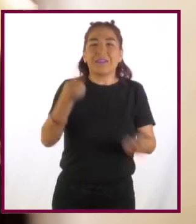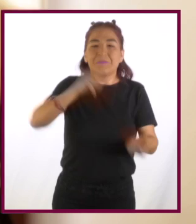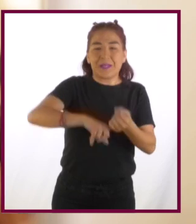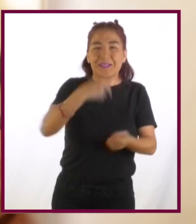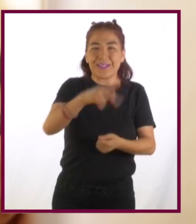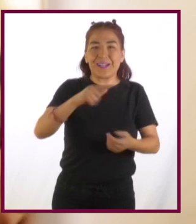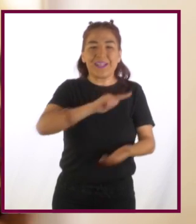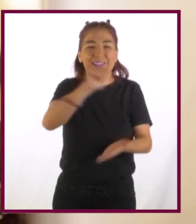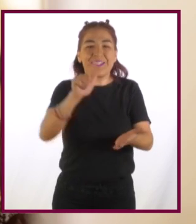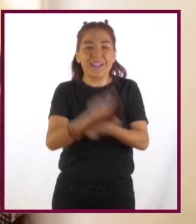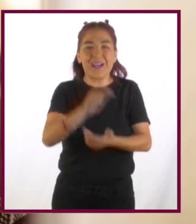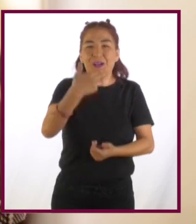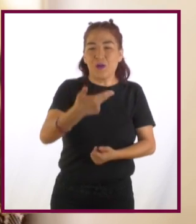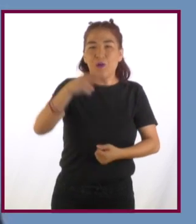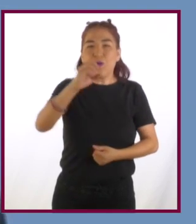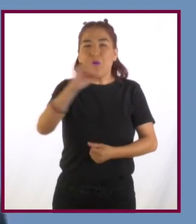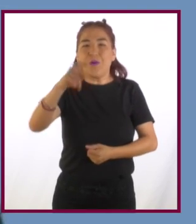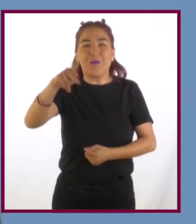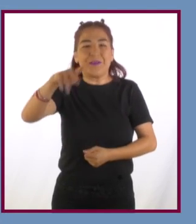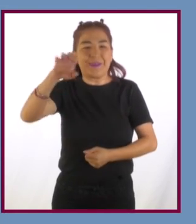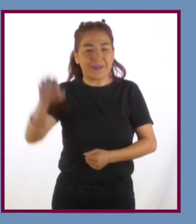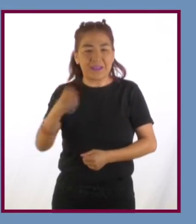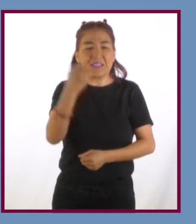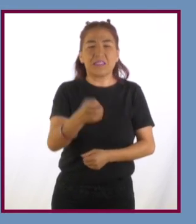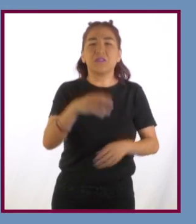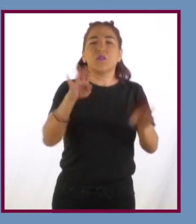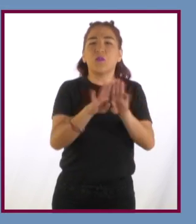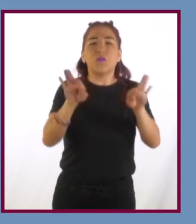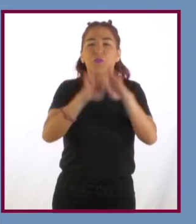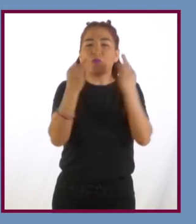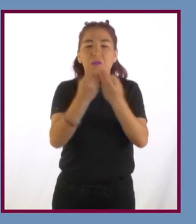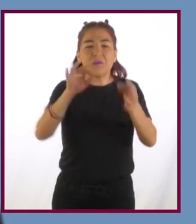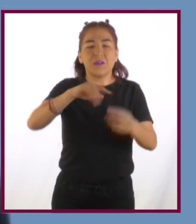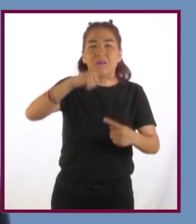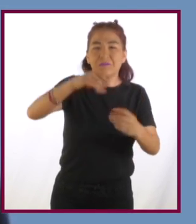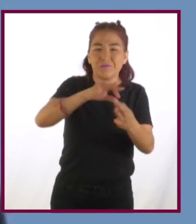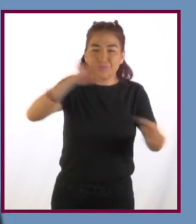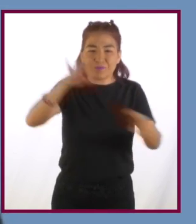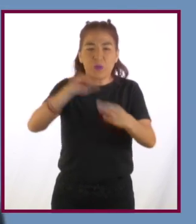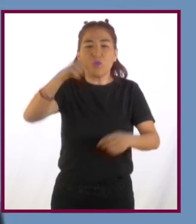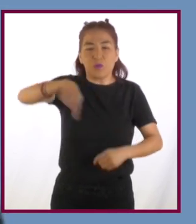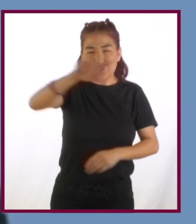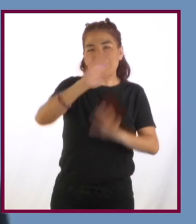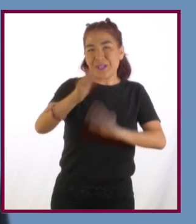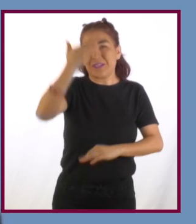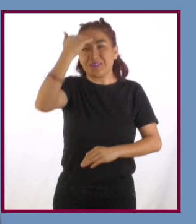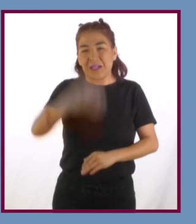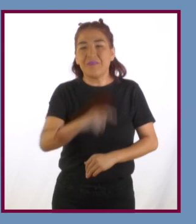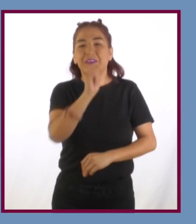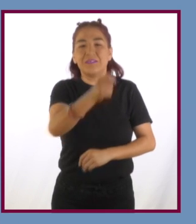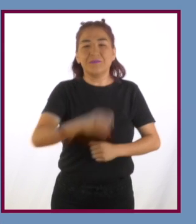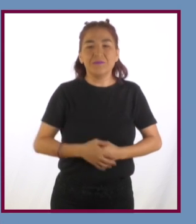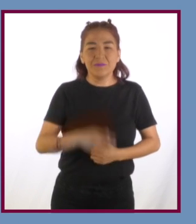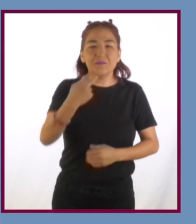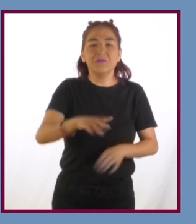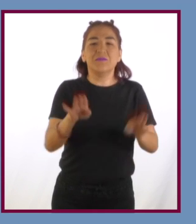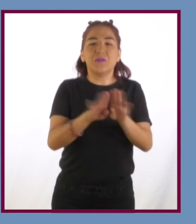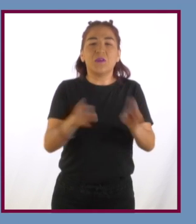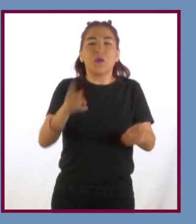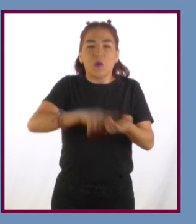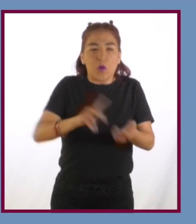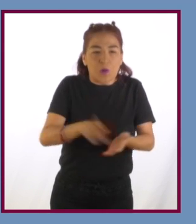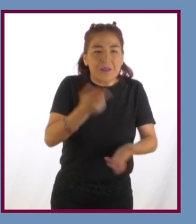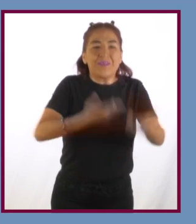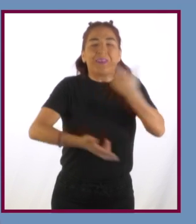cómo intervienen dentro de la ley de Hooke? Sí, mira, los fenómenos elásticos, como todos ustedes deben saber,